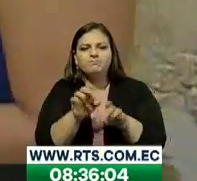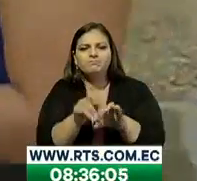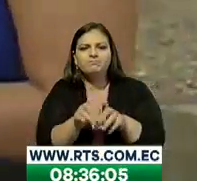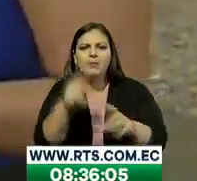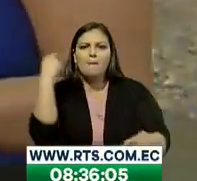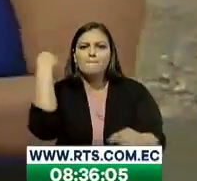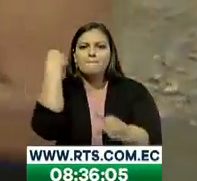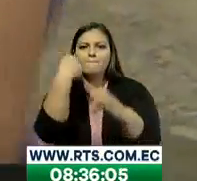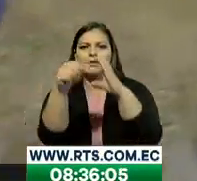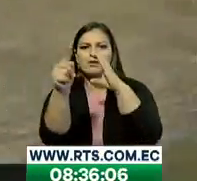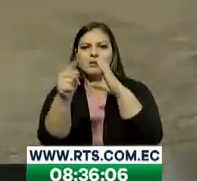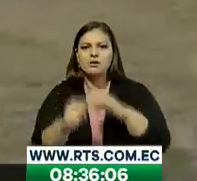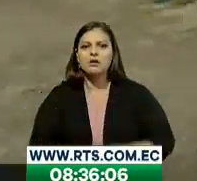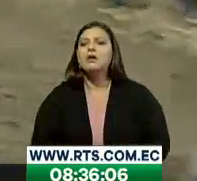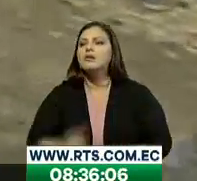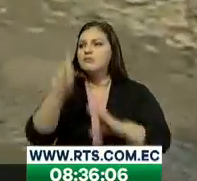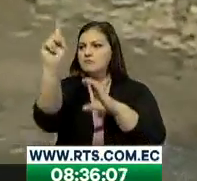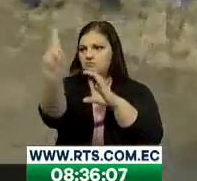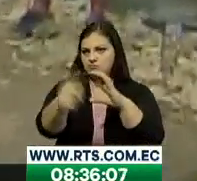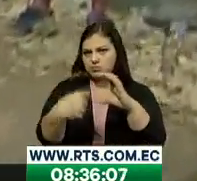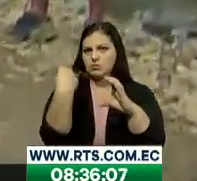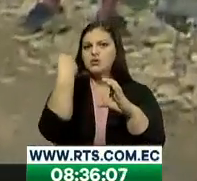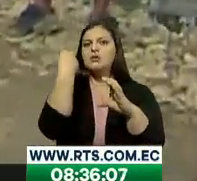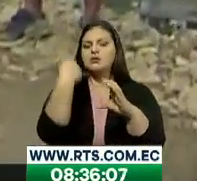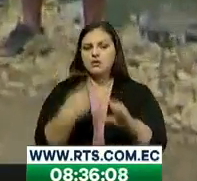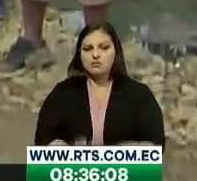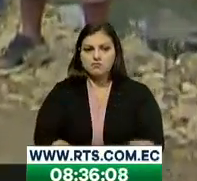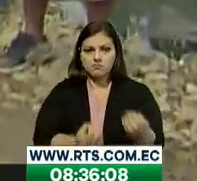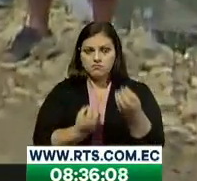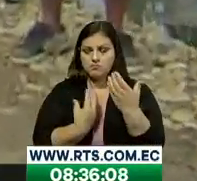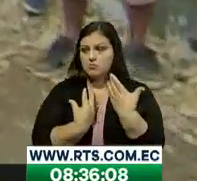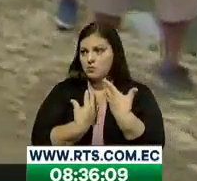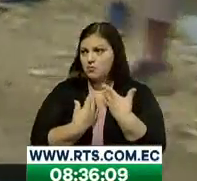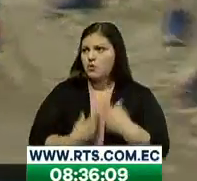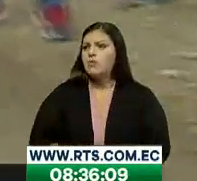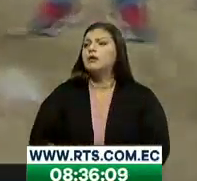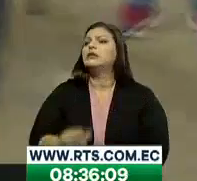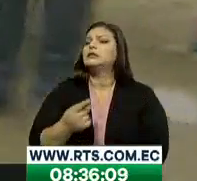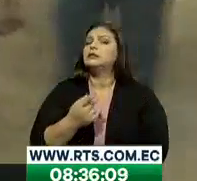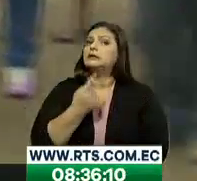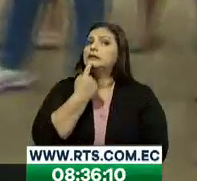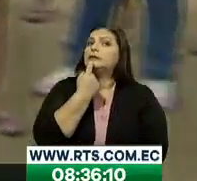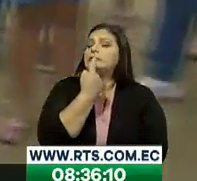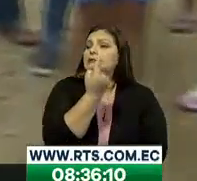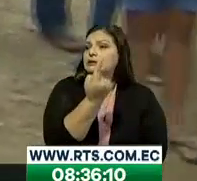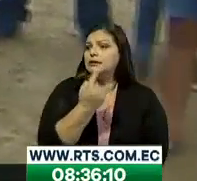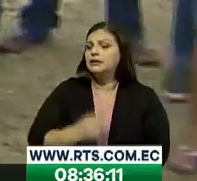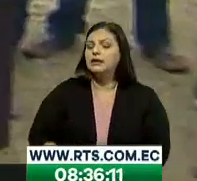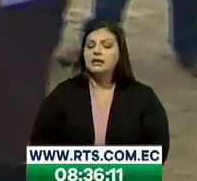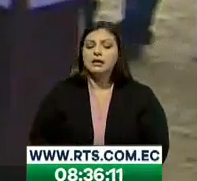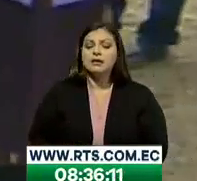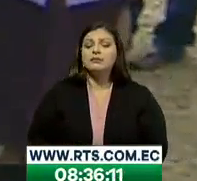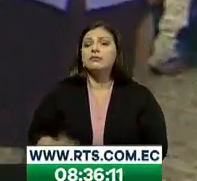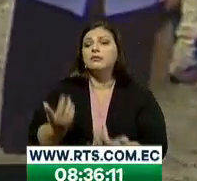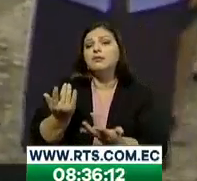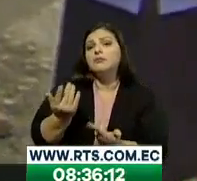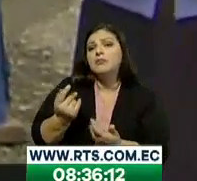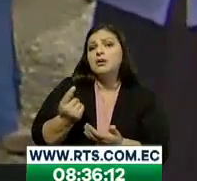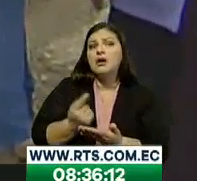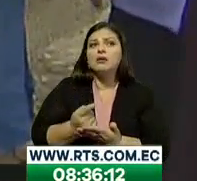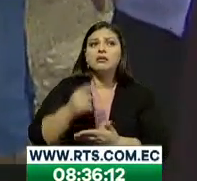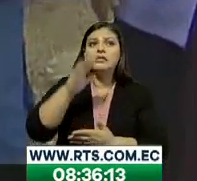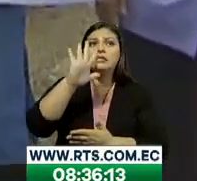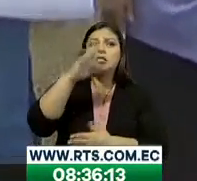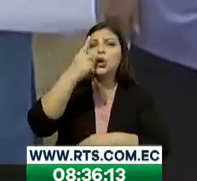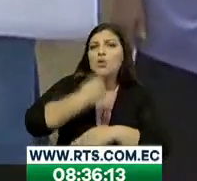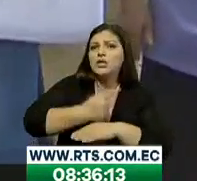esperar aproximadamente de 5 a 6 días para que interagua atienda el requerimiento y mientras tanto se